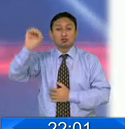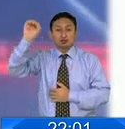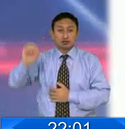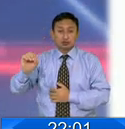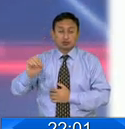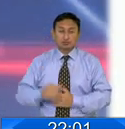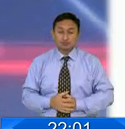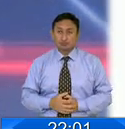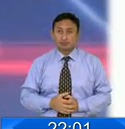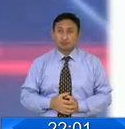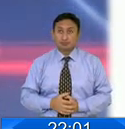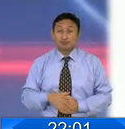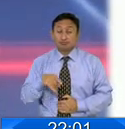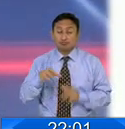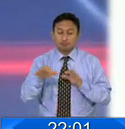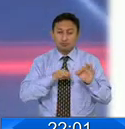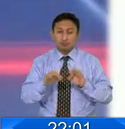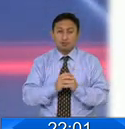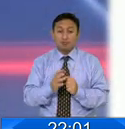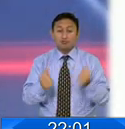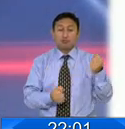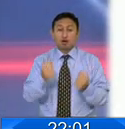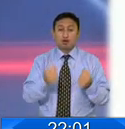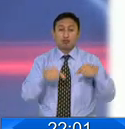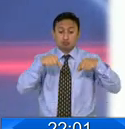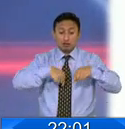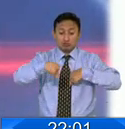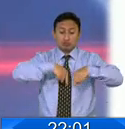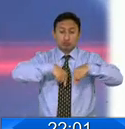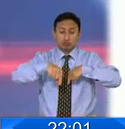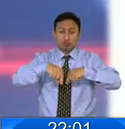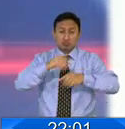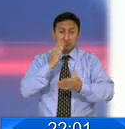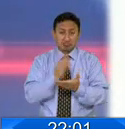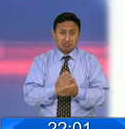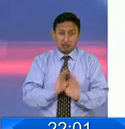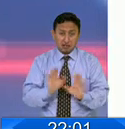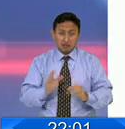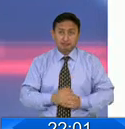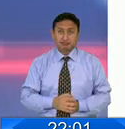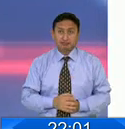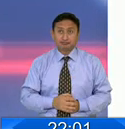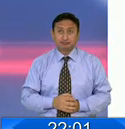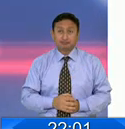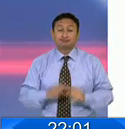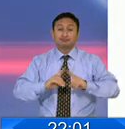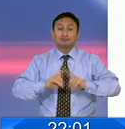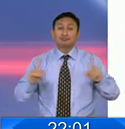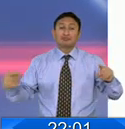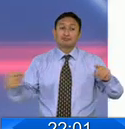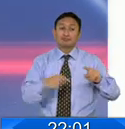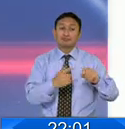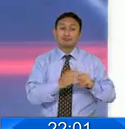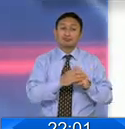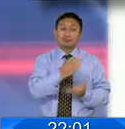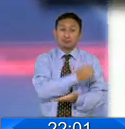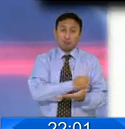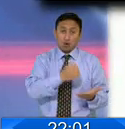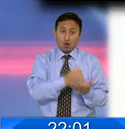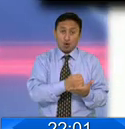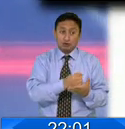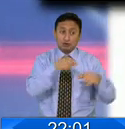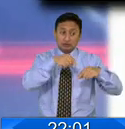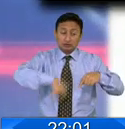del aforo. Se aclara que vehículos privados podrán circular sin restricción alguna. Situación diferente se dará en El Oro, en donde